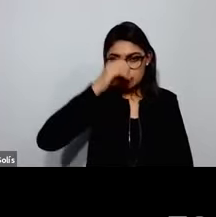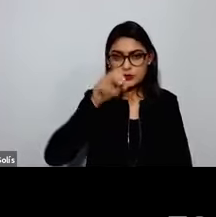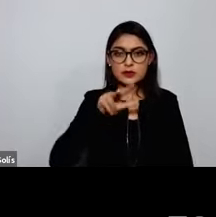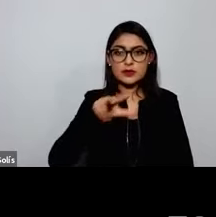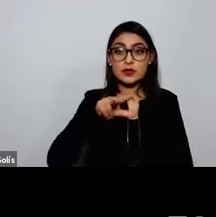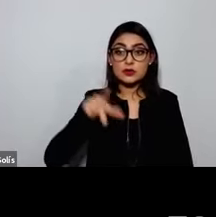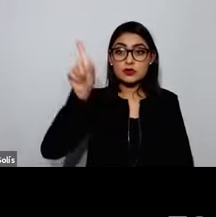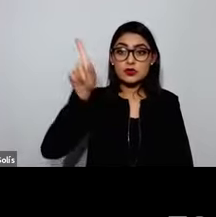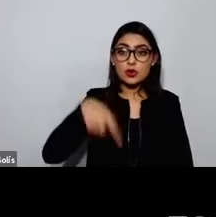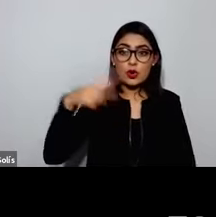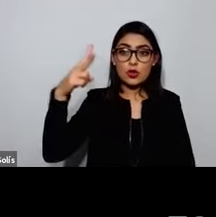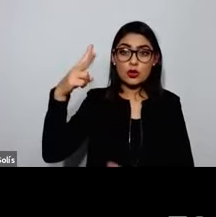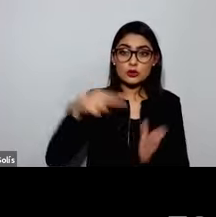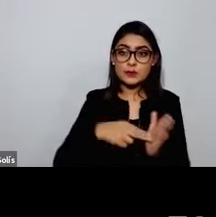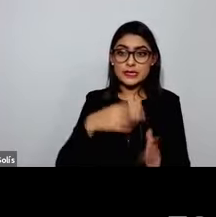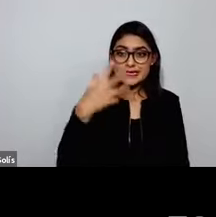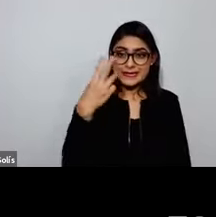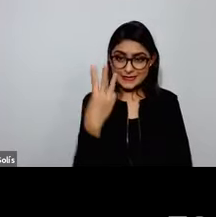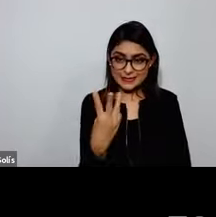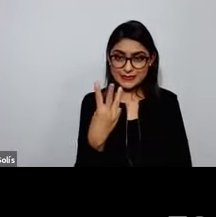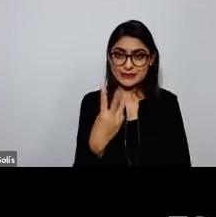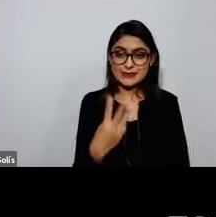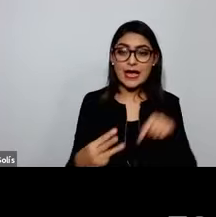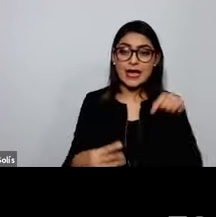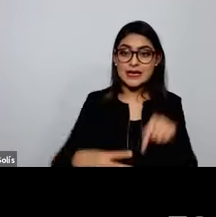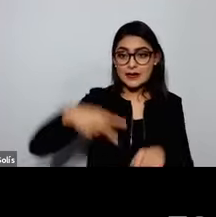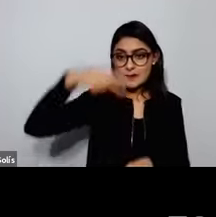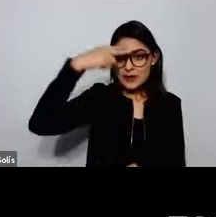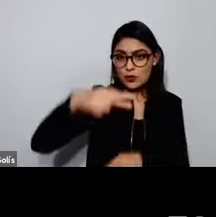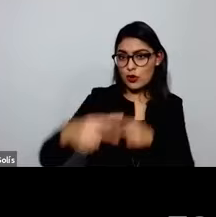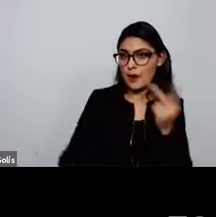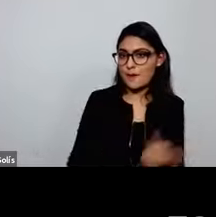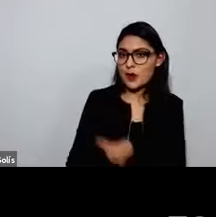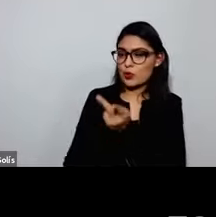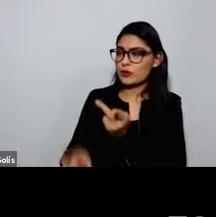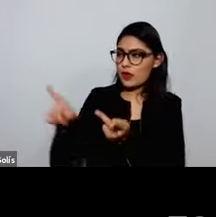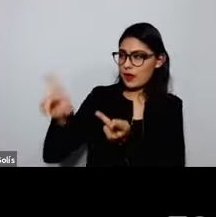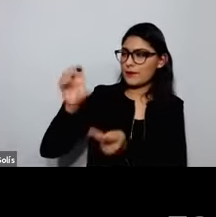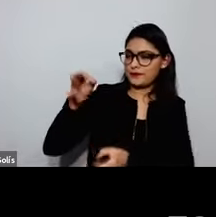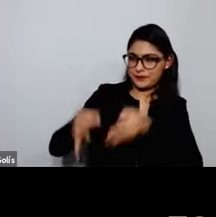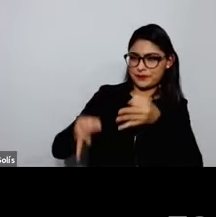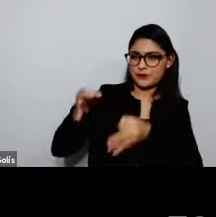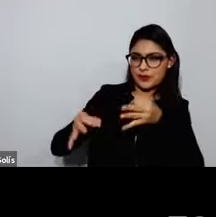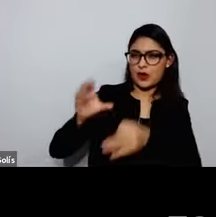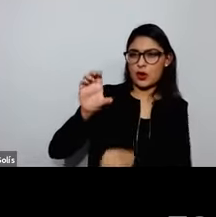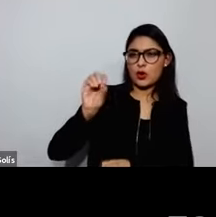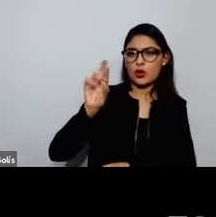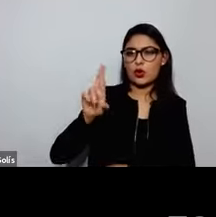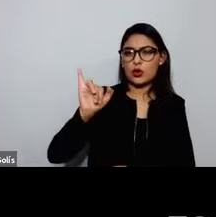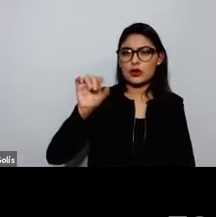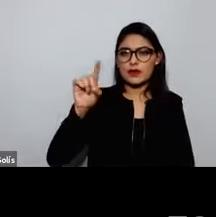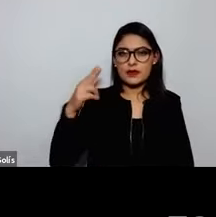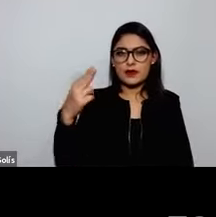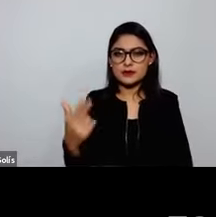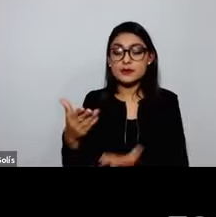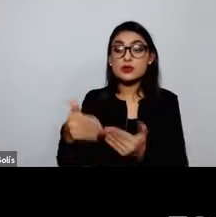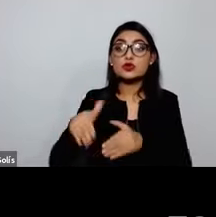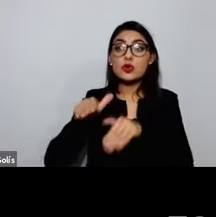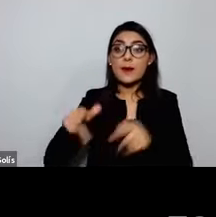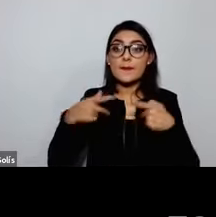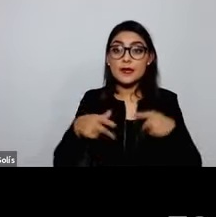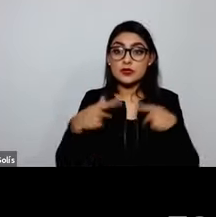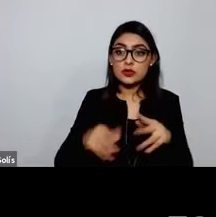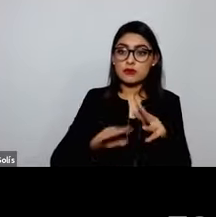18-2003, donde es precisamente México quien le pregunta a la Corte en ese entonces, en el contexto de migrantes